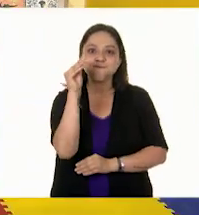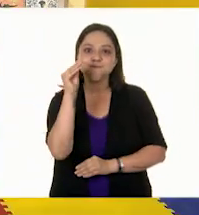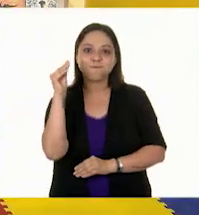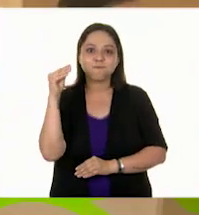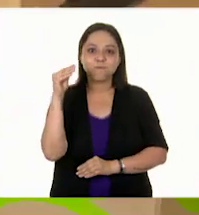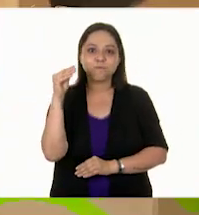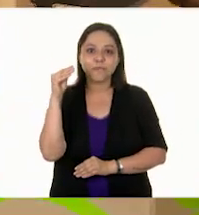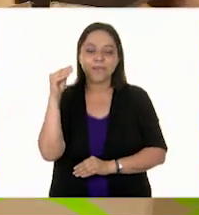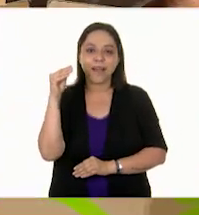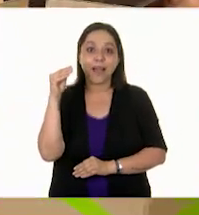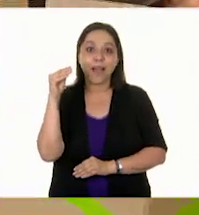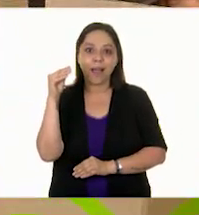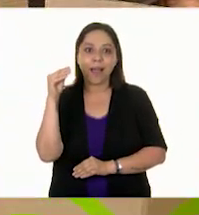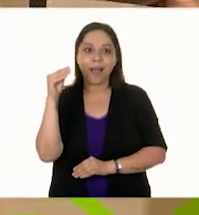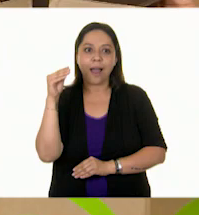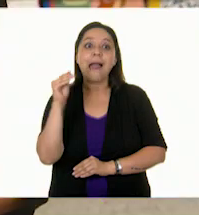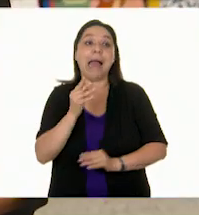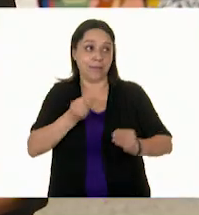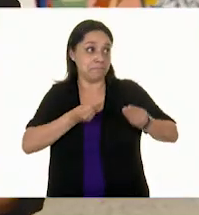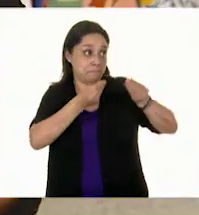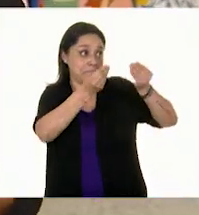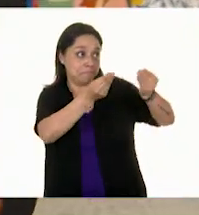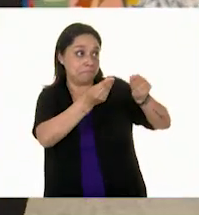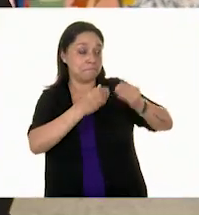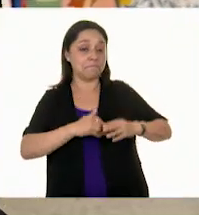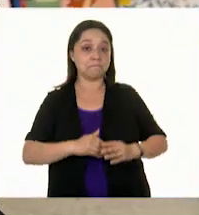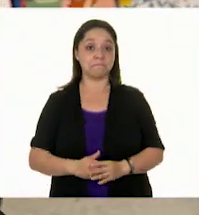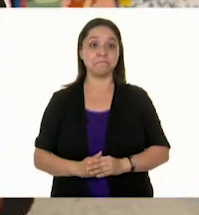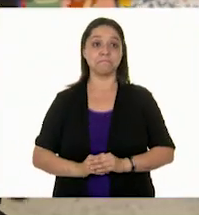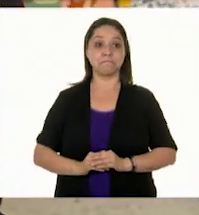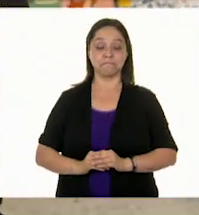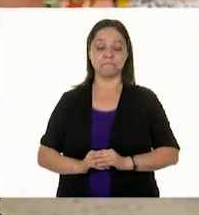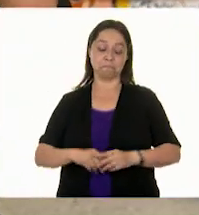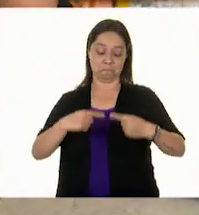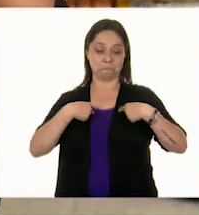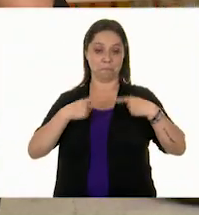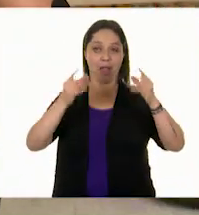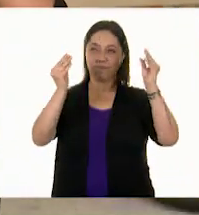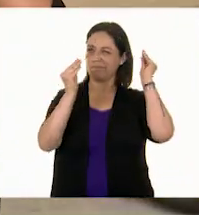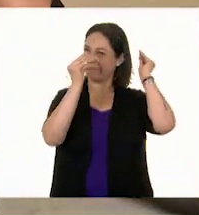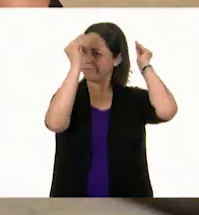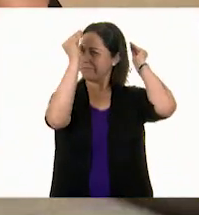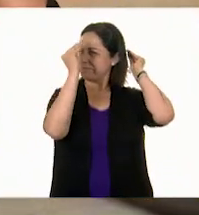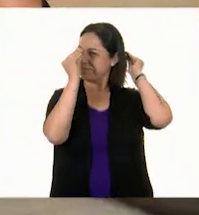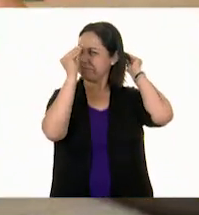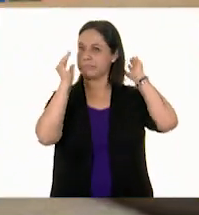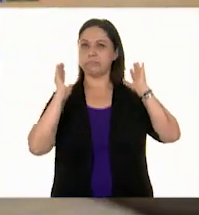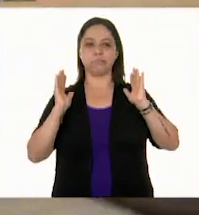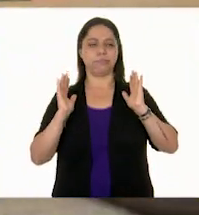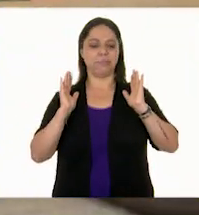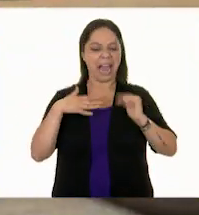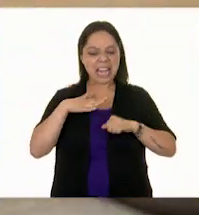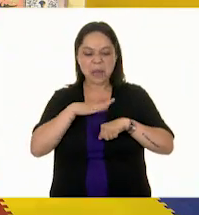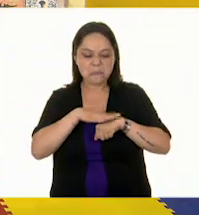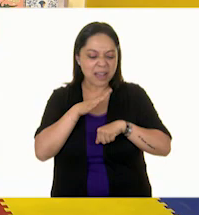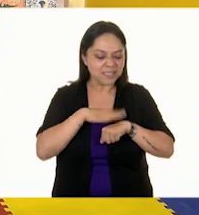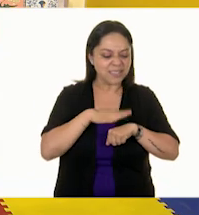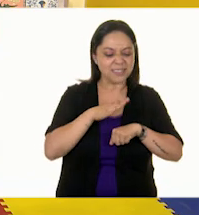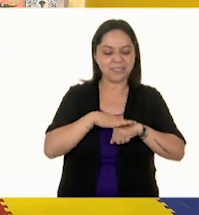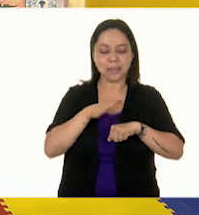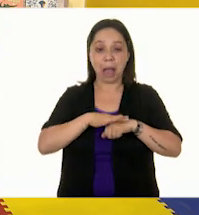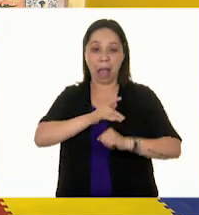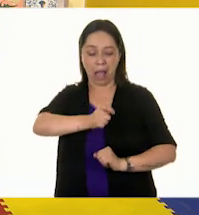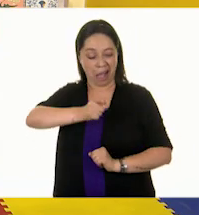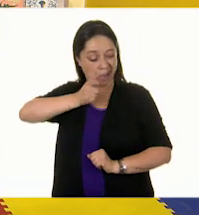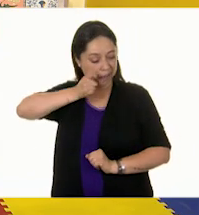dinosaurios. Toma uno. Me pondré otro. Otro sombrero. ¿Qué más hay? Hay